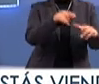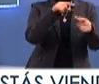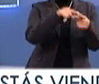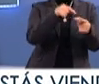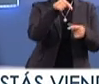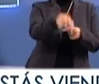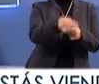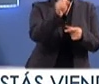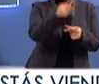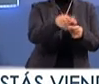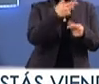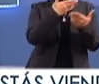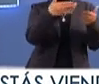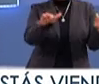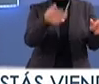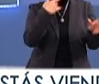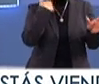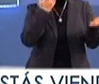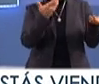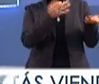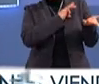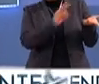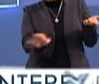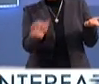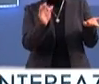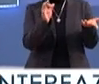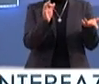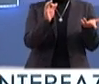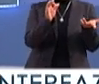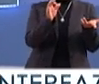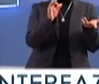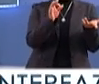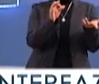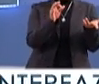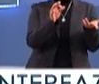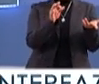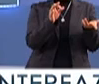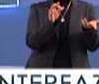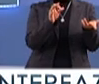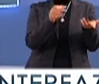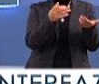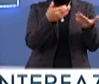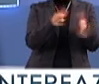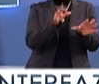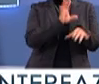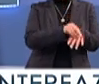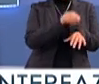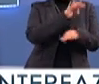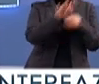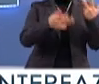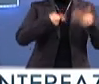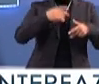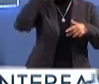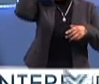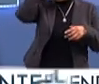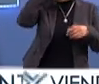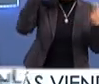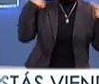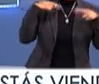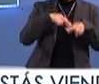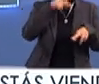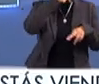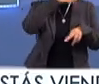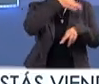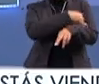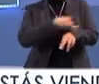donde se abrió, se abrió las puertas y ventanas a sin número de voces, maestros,